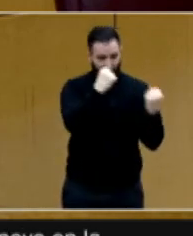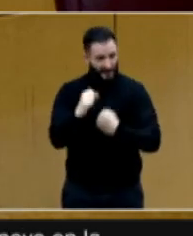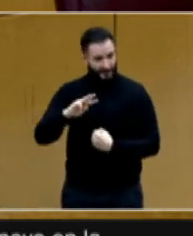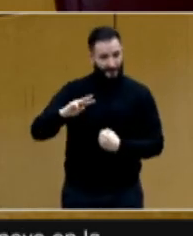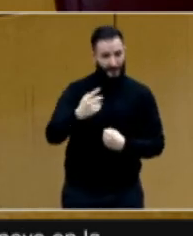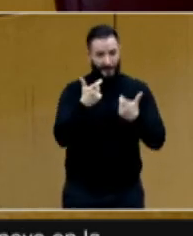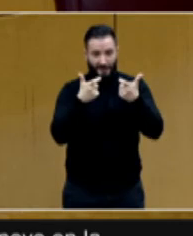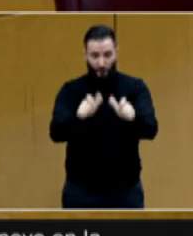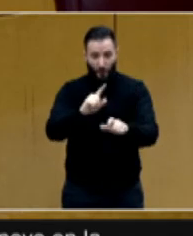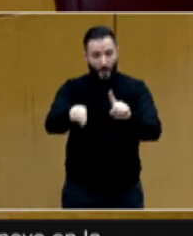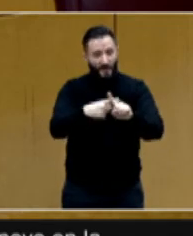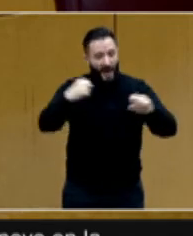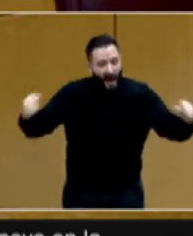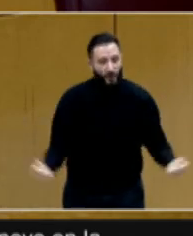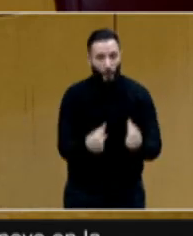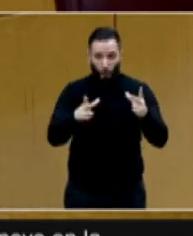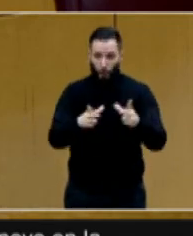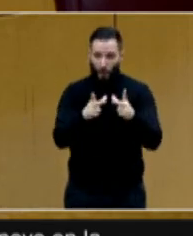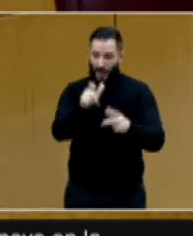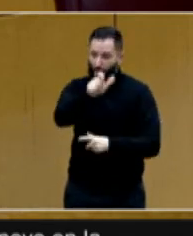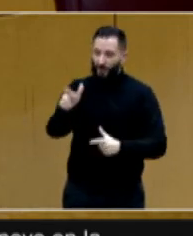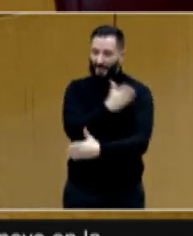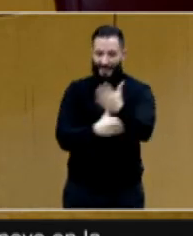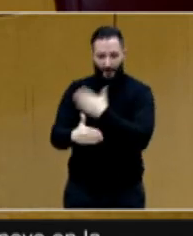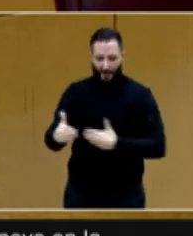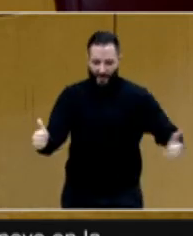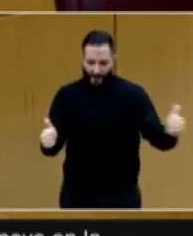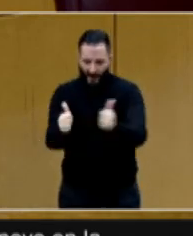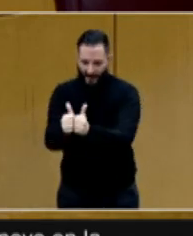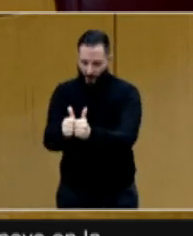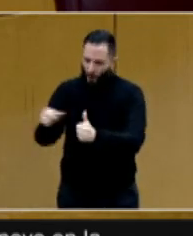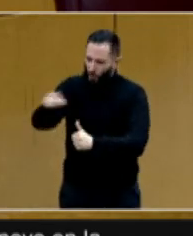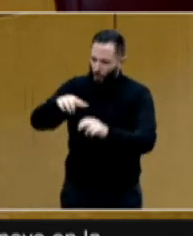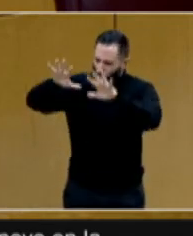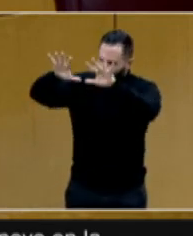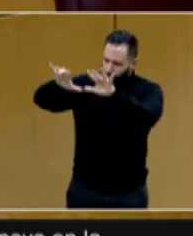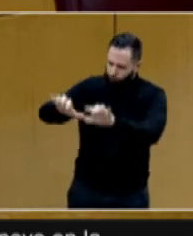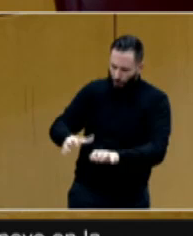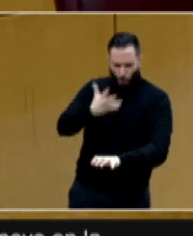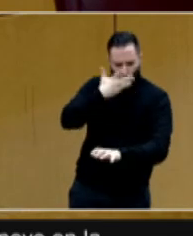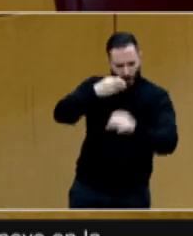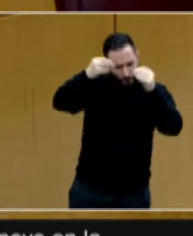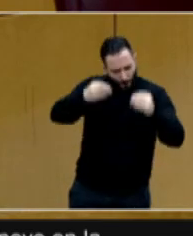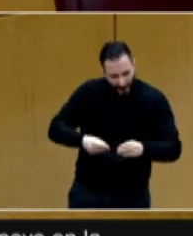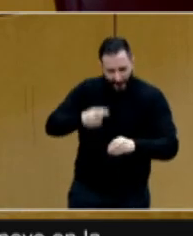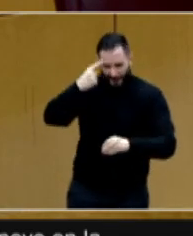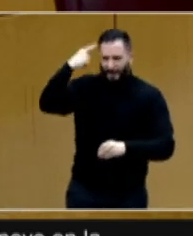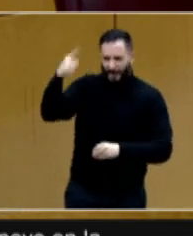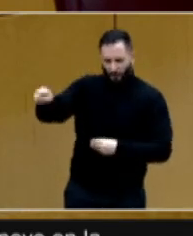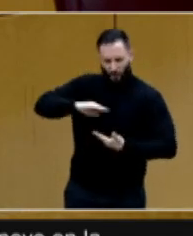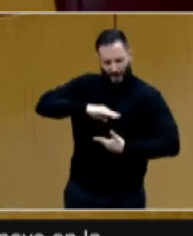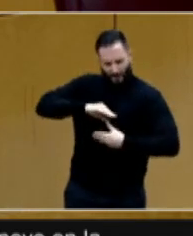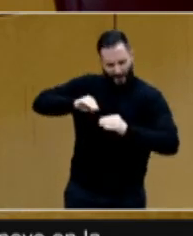de acción social estamos al lado de las personas con discapacidad las conocemos bien sabemos todo lo que pueden hacer